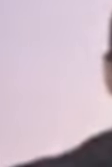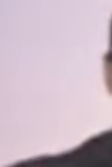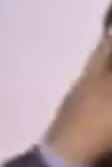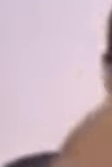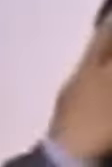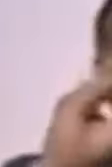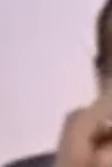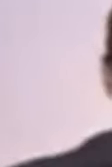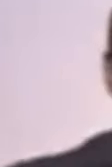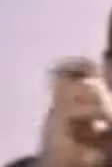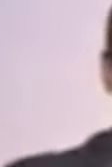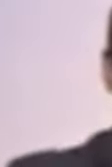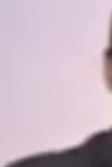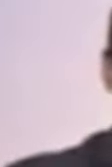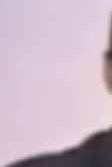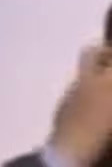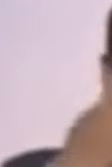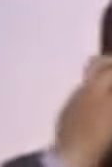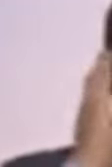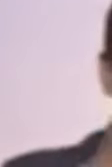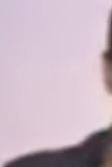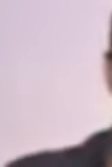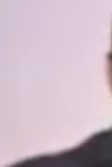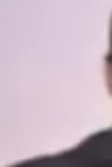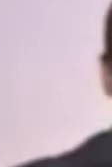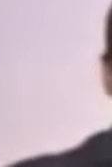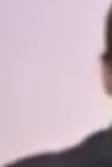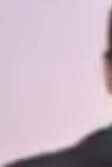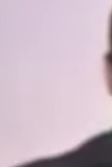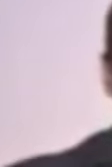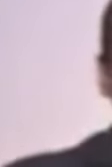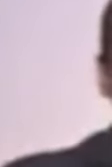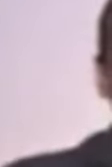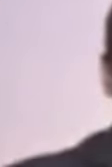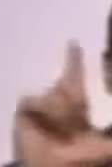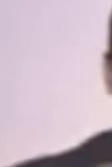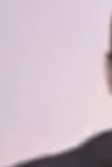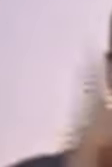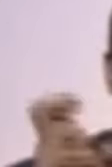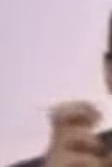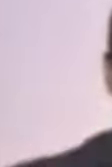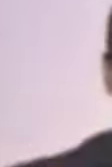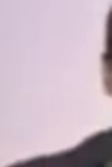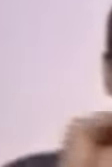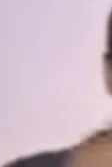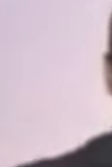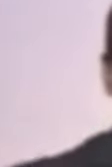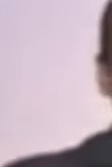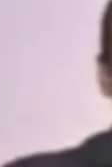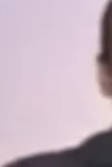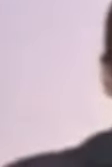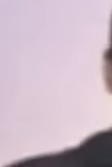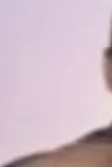son enteramente políticas. Un grueso sector de la prensa, que yo he denominado prensa sicaria, dijo con